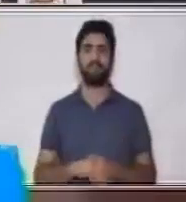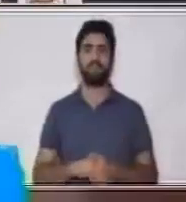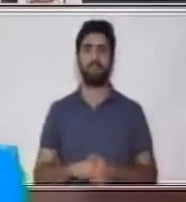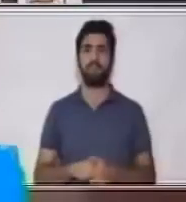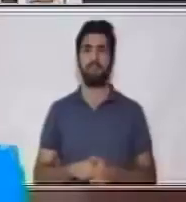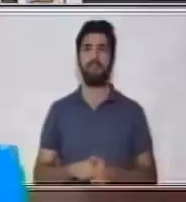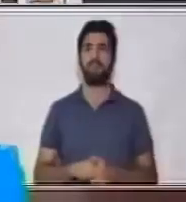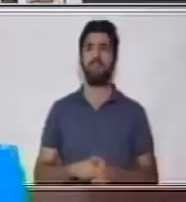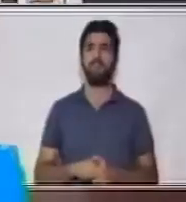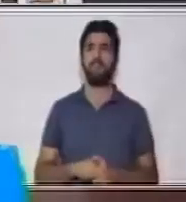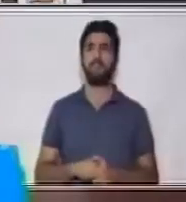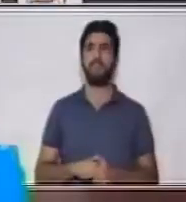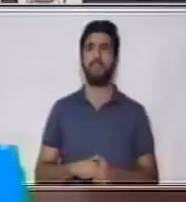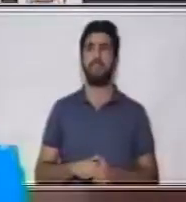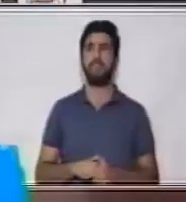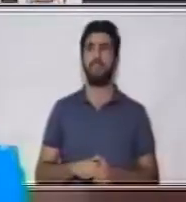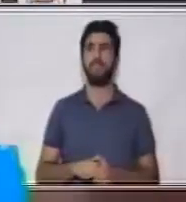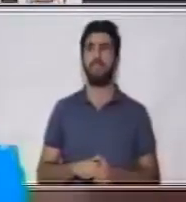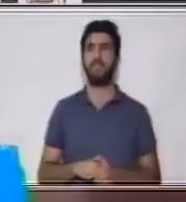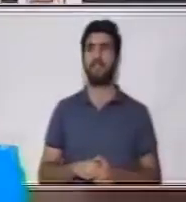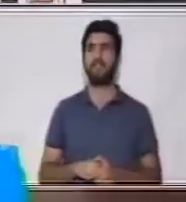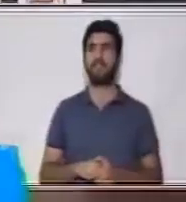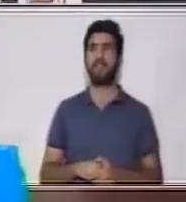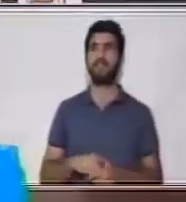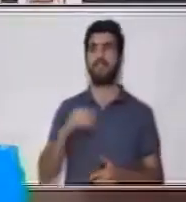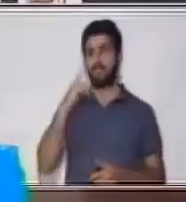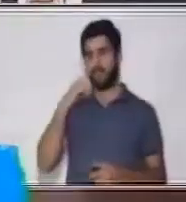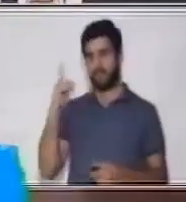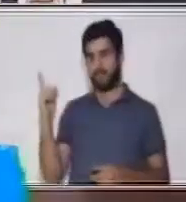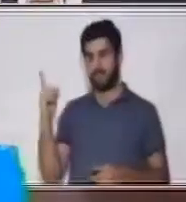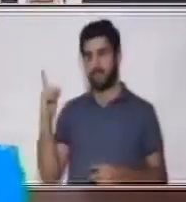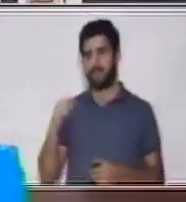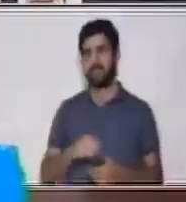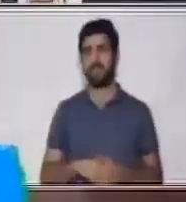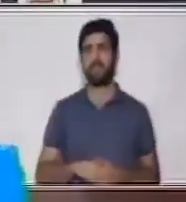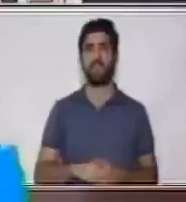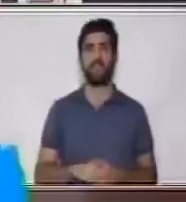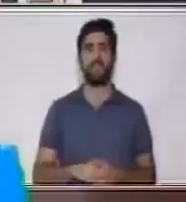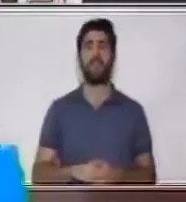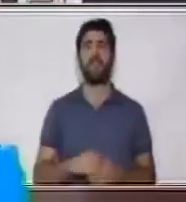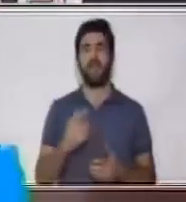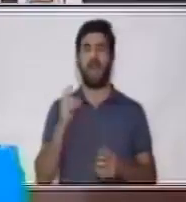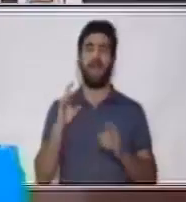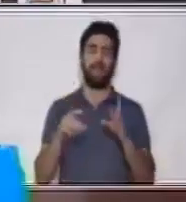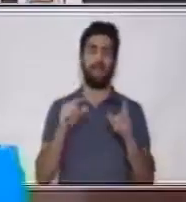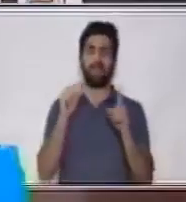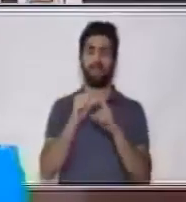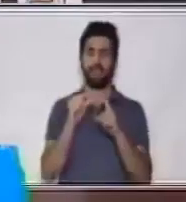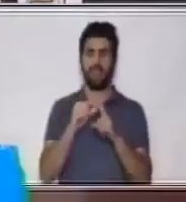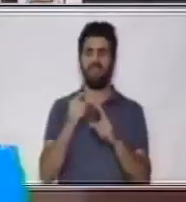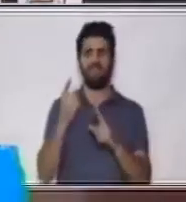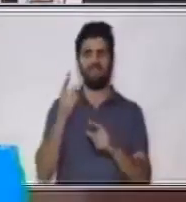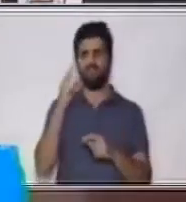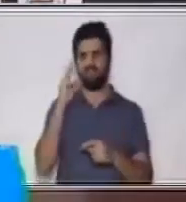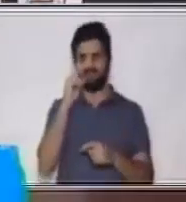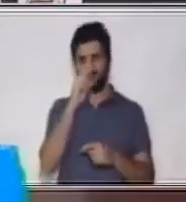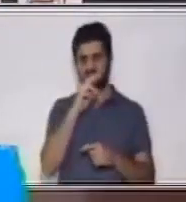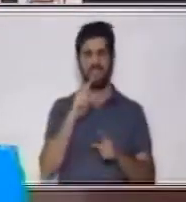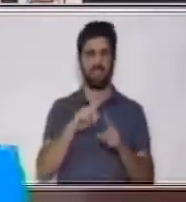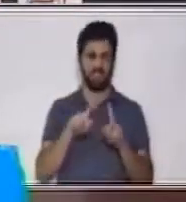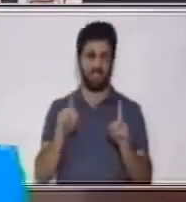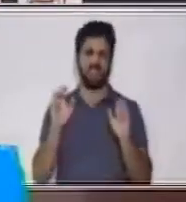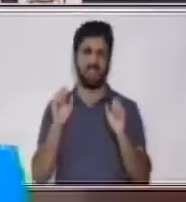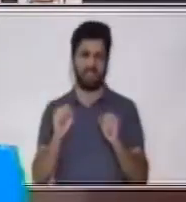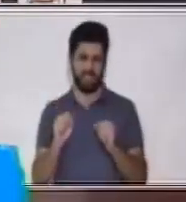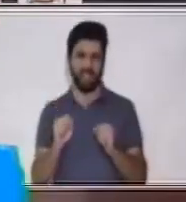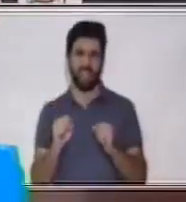se refieren a un tema en común. Quizás la palabra suene muy complicada,